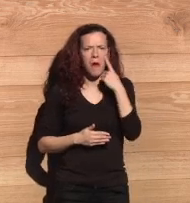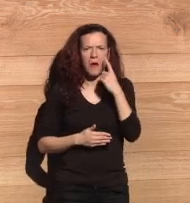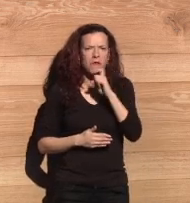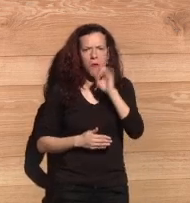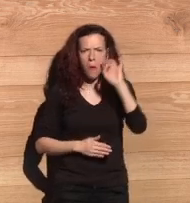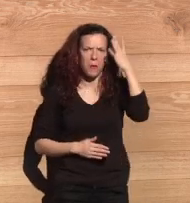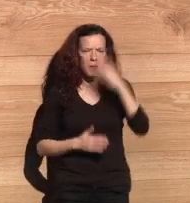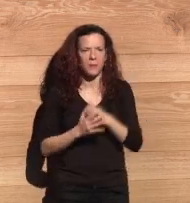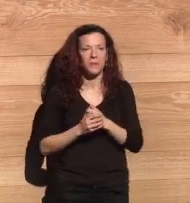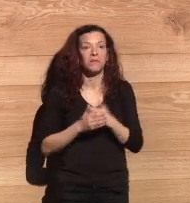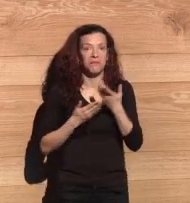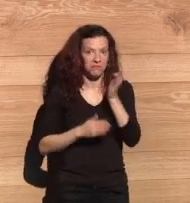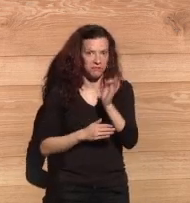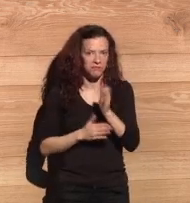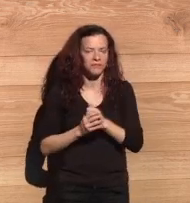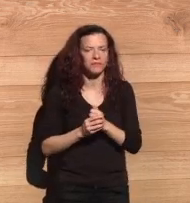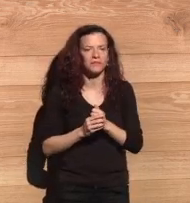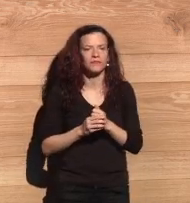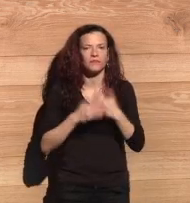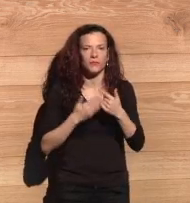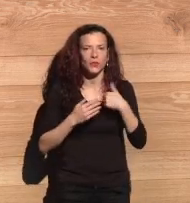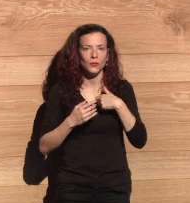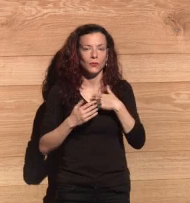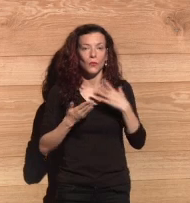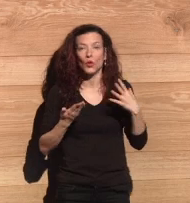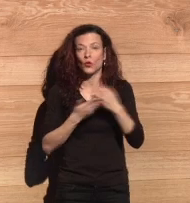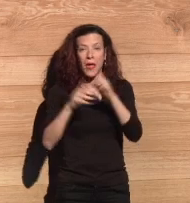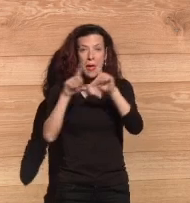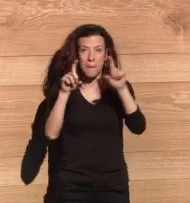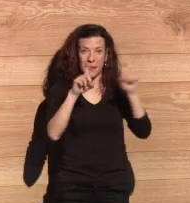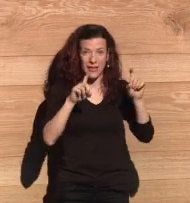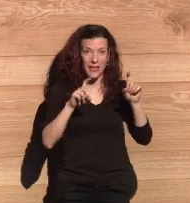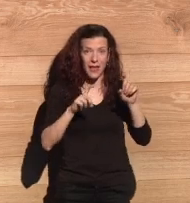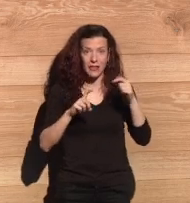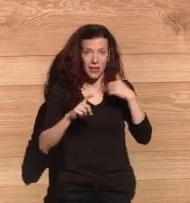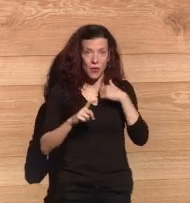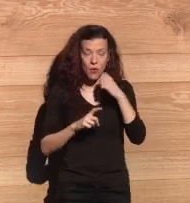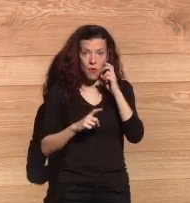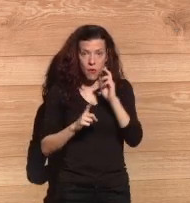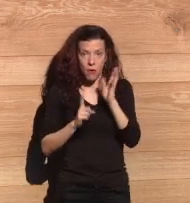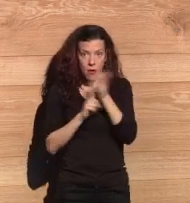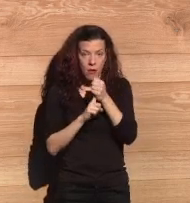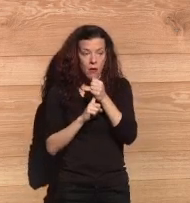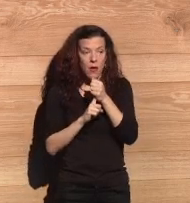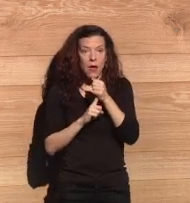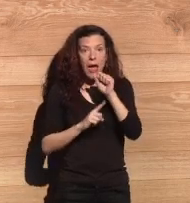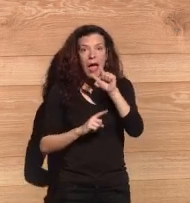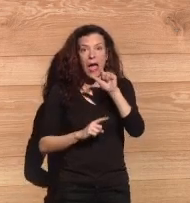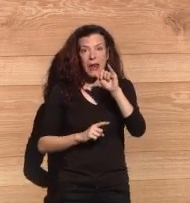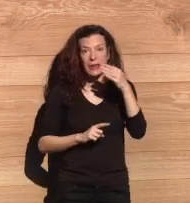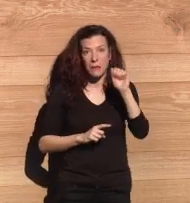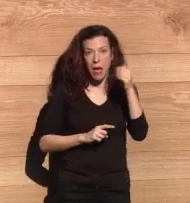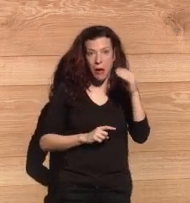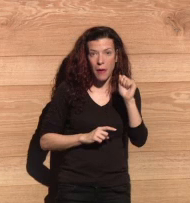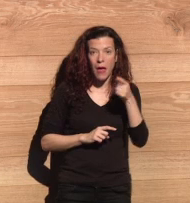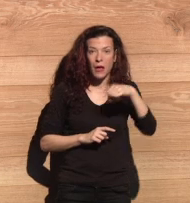Y efectivamente, me llamé a todas las empresas que encontré en Alibaba, que hacían